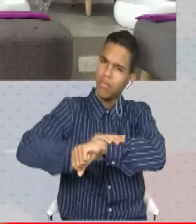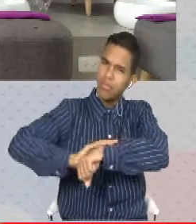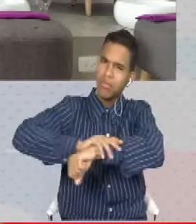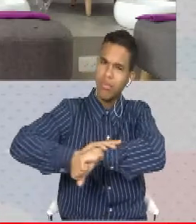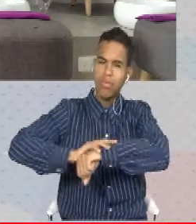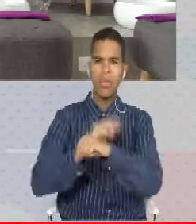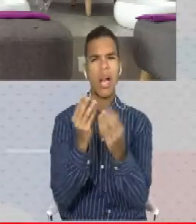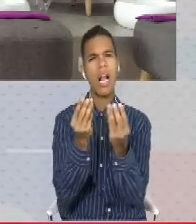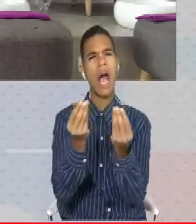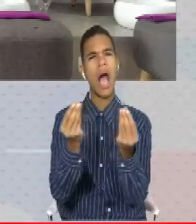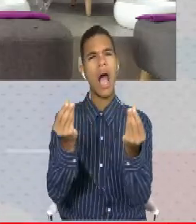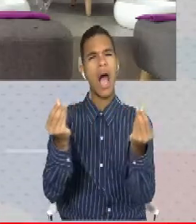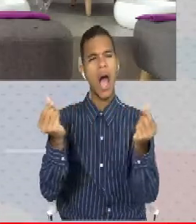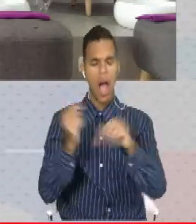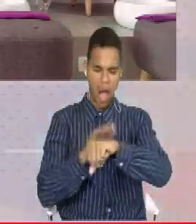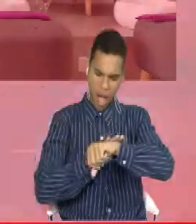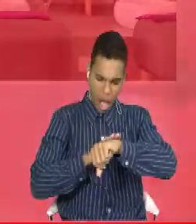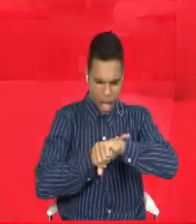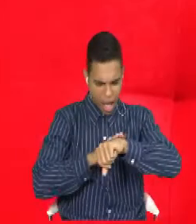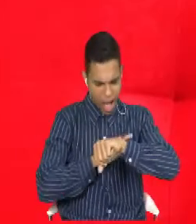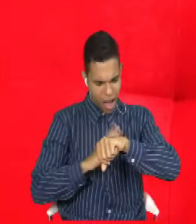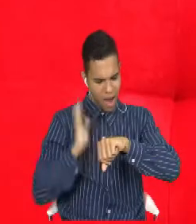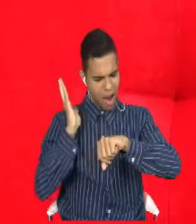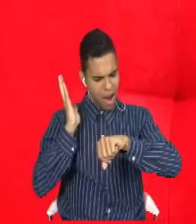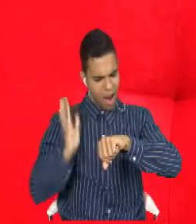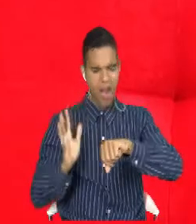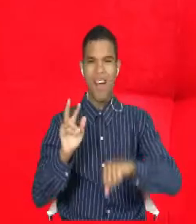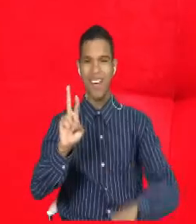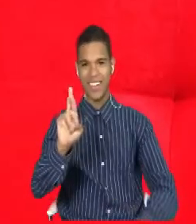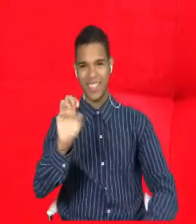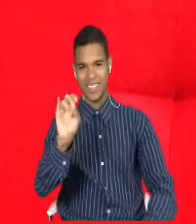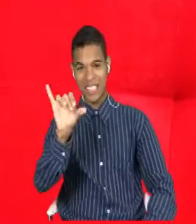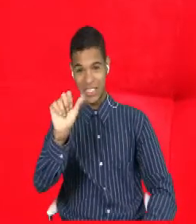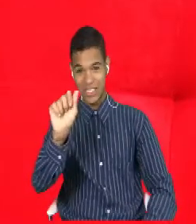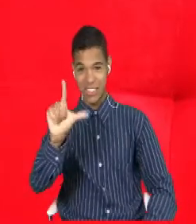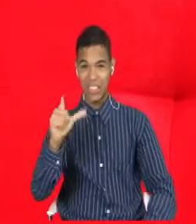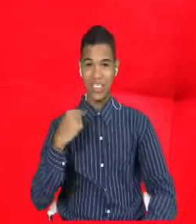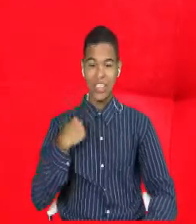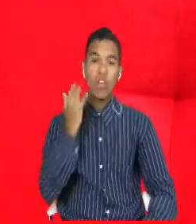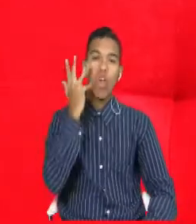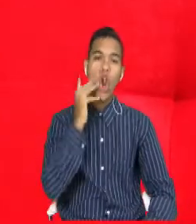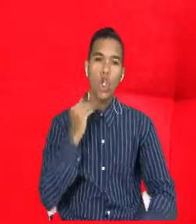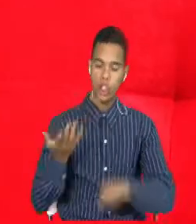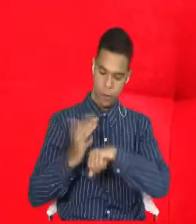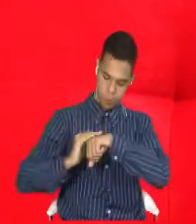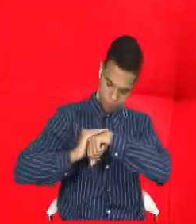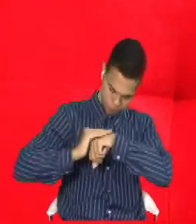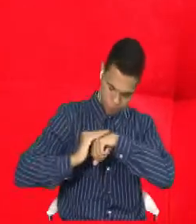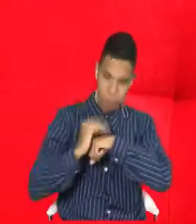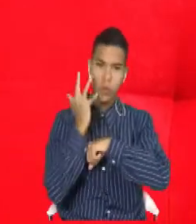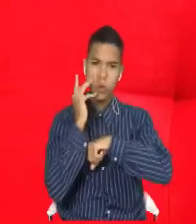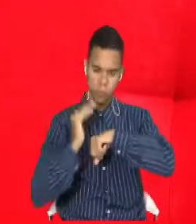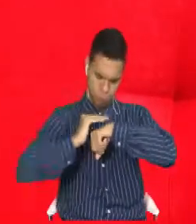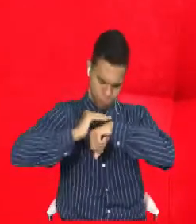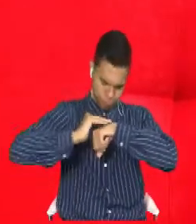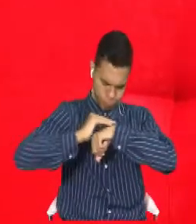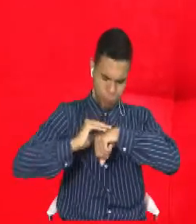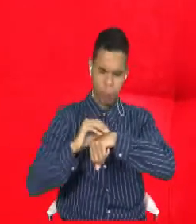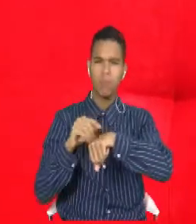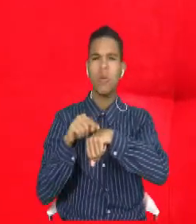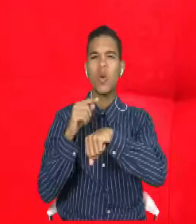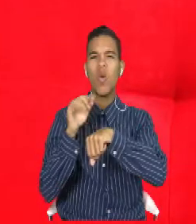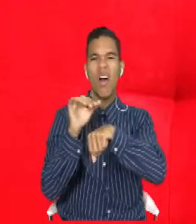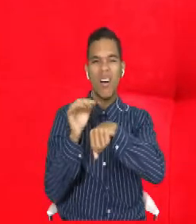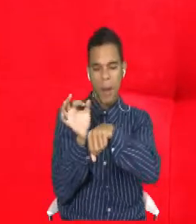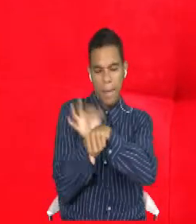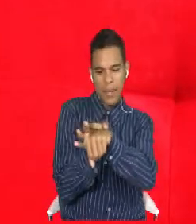a ser súper cliente del Royal porque pues voy a ver si el efecto me ayuda día a día para que la mancha se me vaya aclarando un poco más. Respondiendo a la Kiara